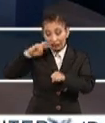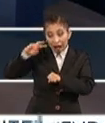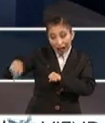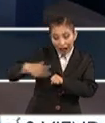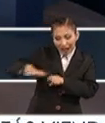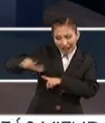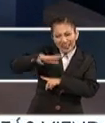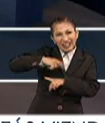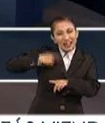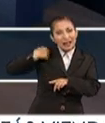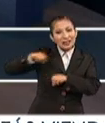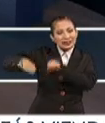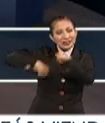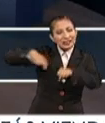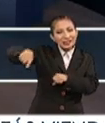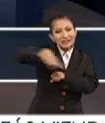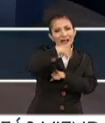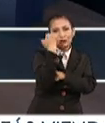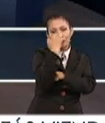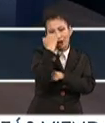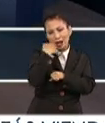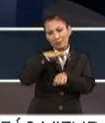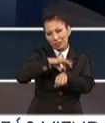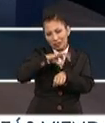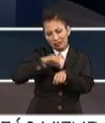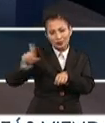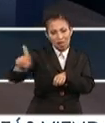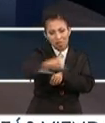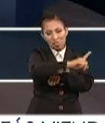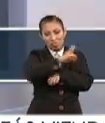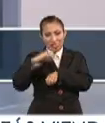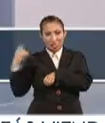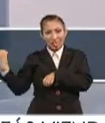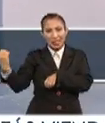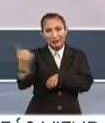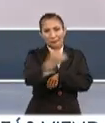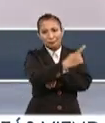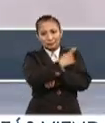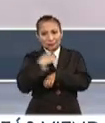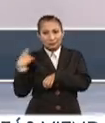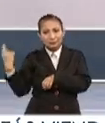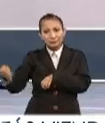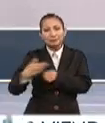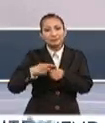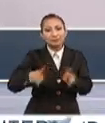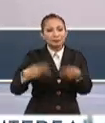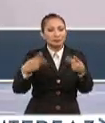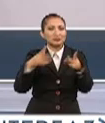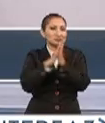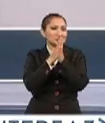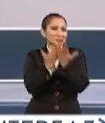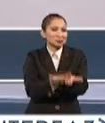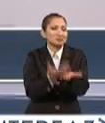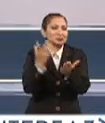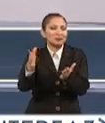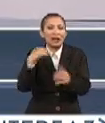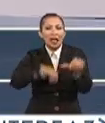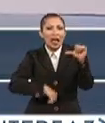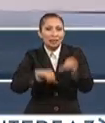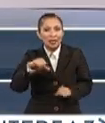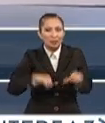justamente rodeaba lo que era el Palacio de la Escuela de Medicina e iba dando en oferta ciertos libros de